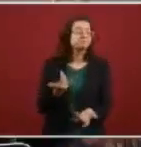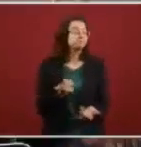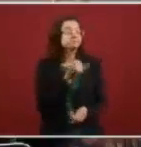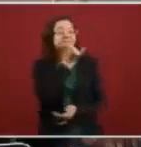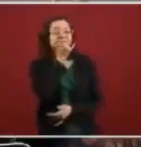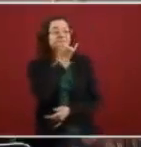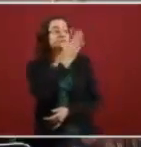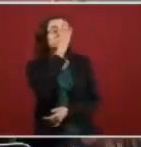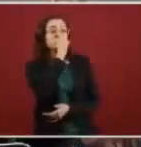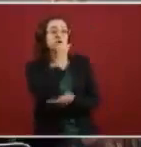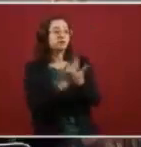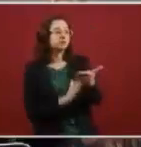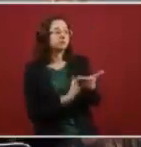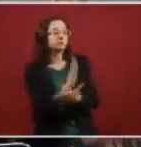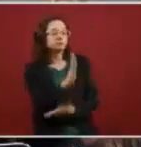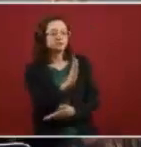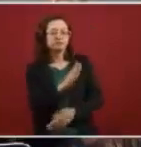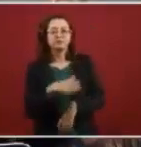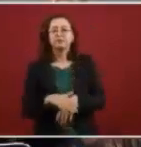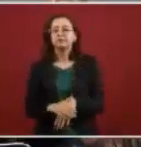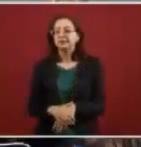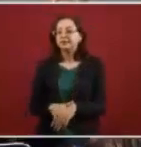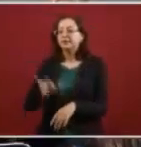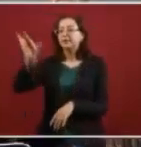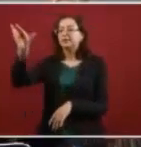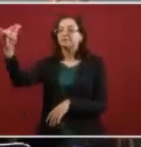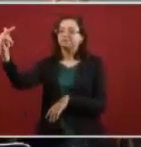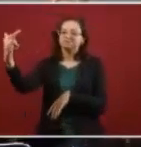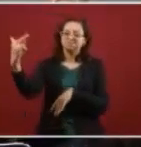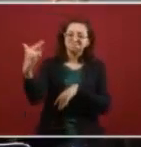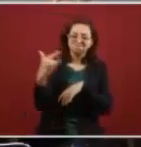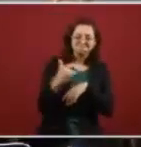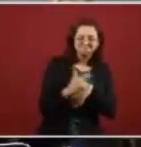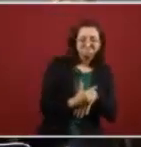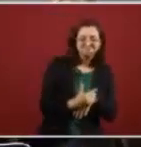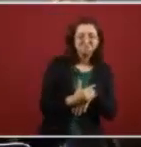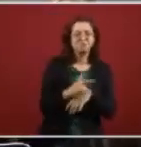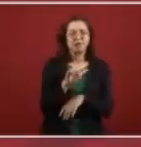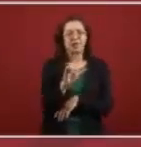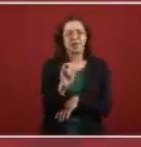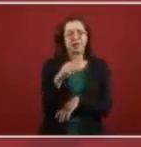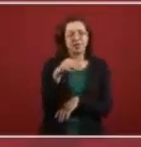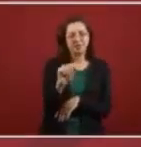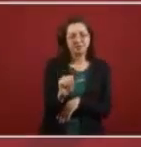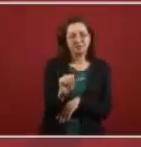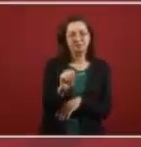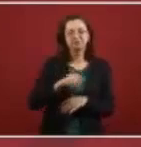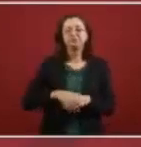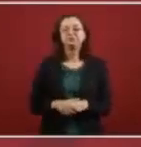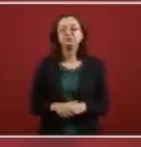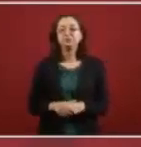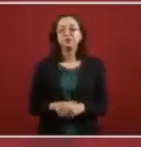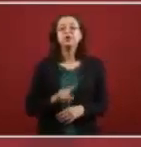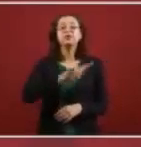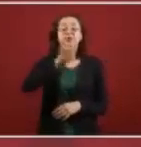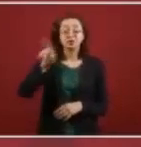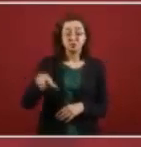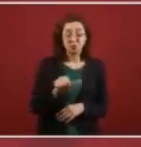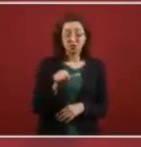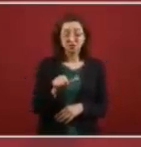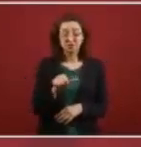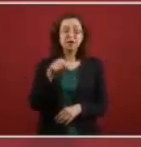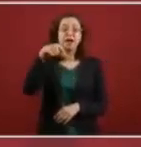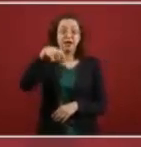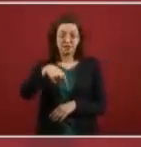pueden pasar al espacio aéreo esto es uno que retornar a lima ahí el imán esperar